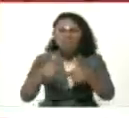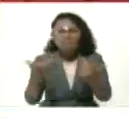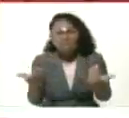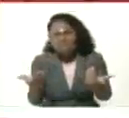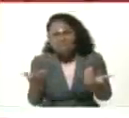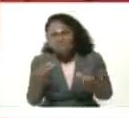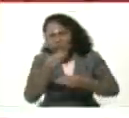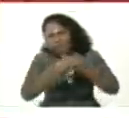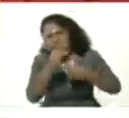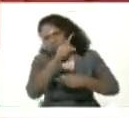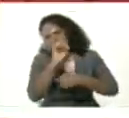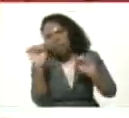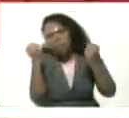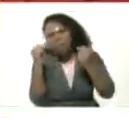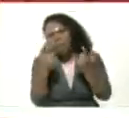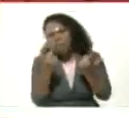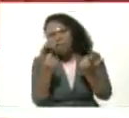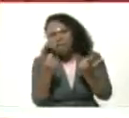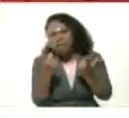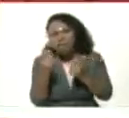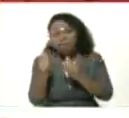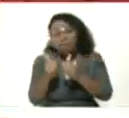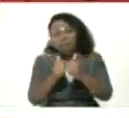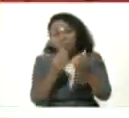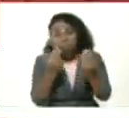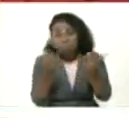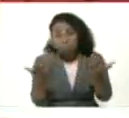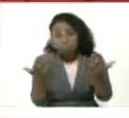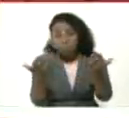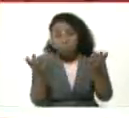¿Qué hiciste en Bogotá? ¿Te persiguieron mucho?